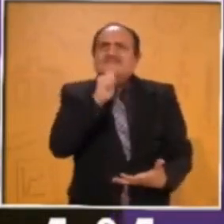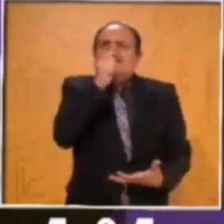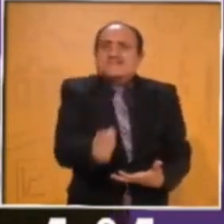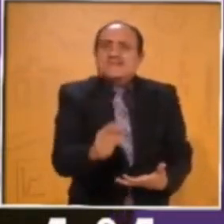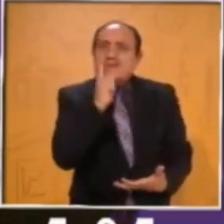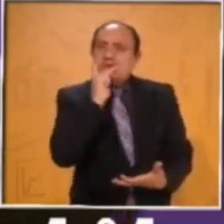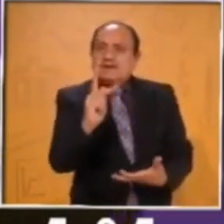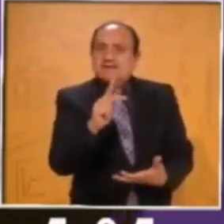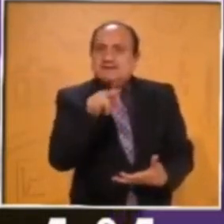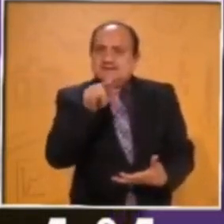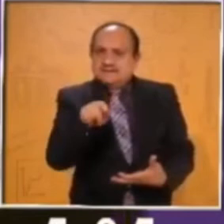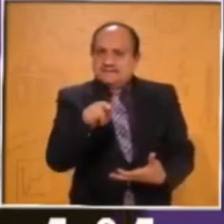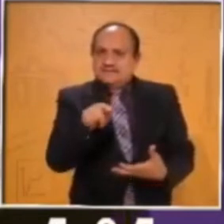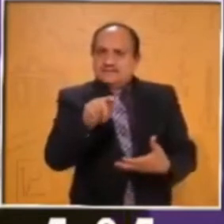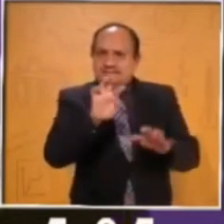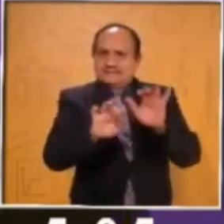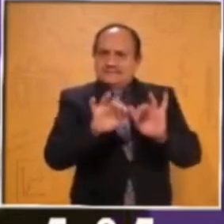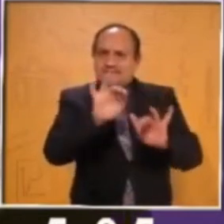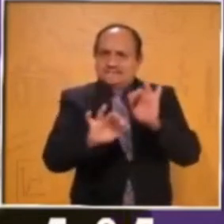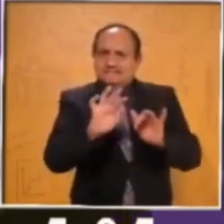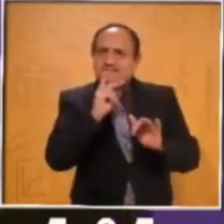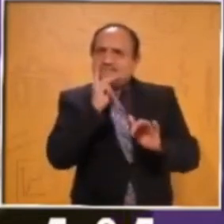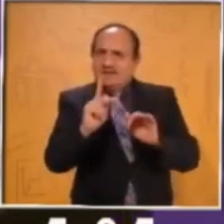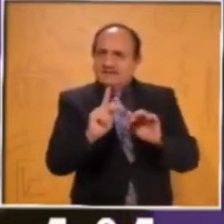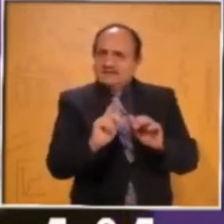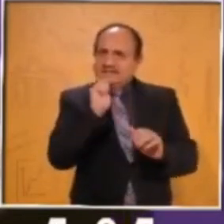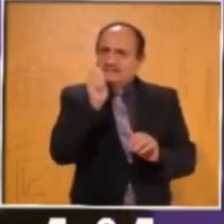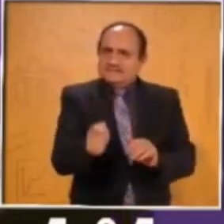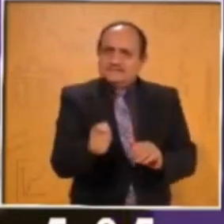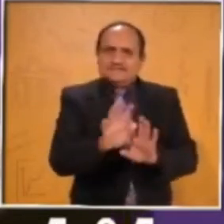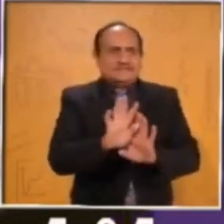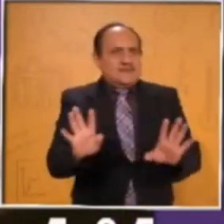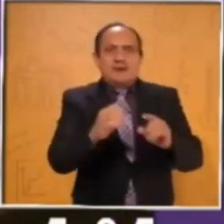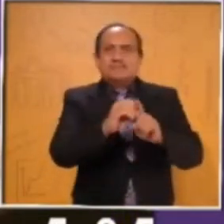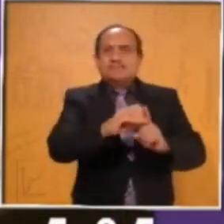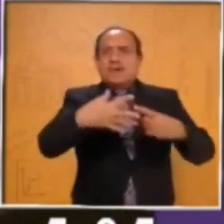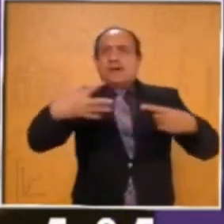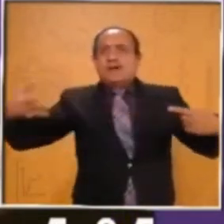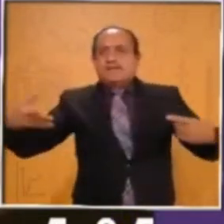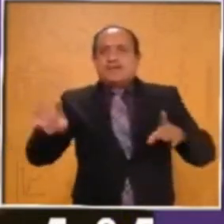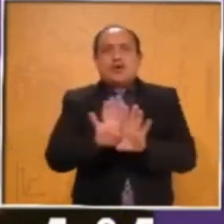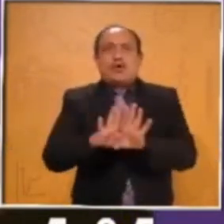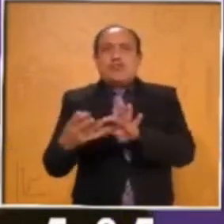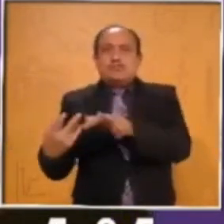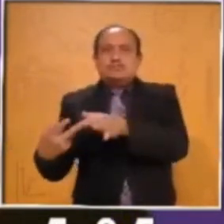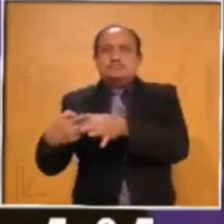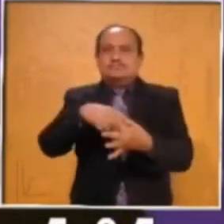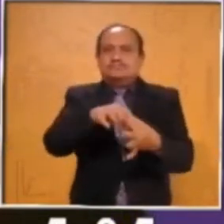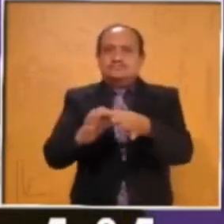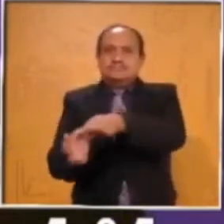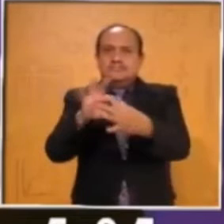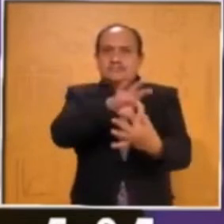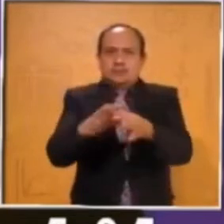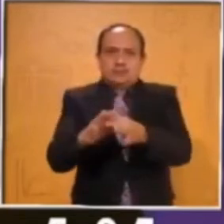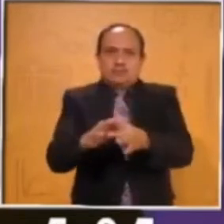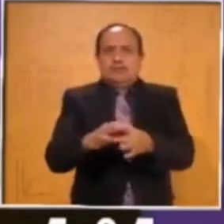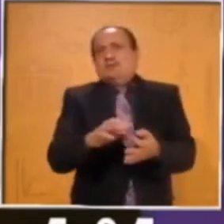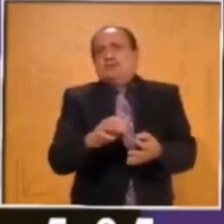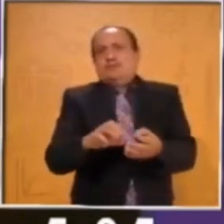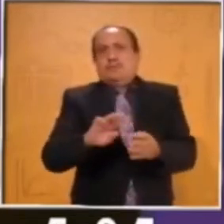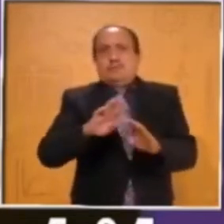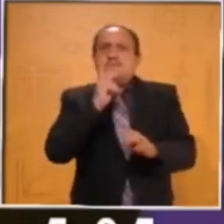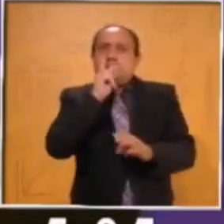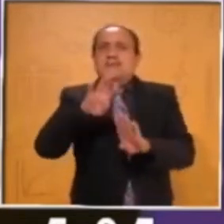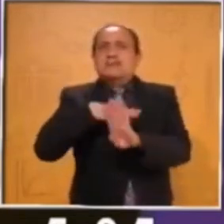y hasta si teclean la palabra y le ponen el significado, ya les aparece cómo conjugarla con antónimos y sinónimos. Aparte,